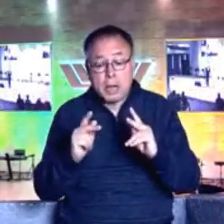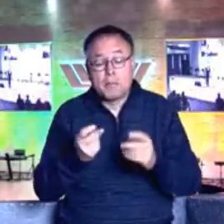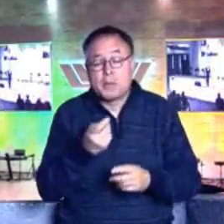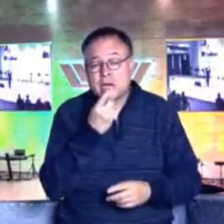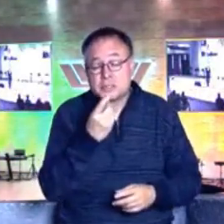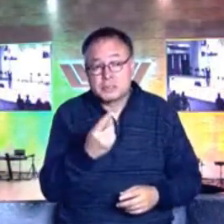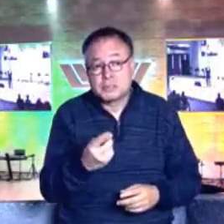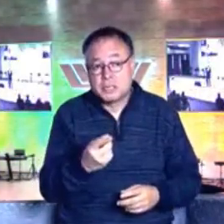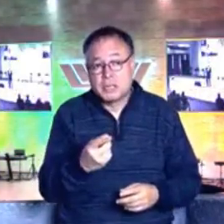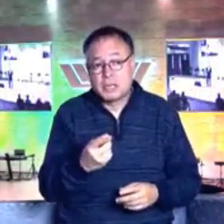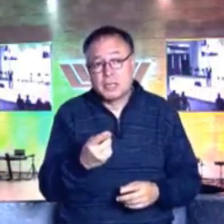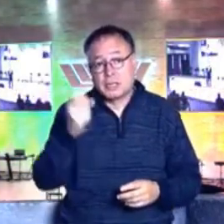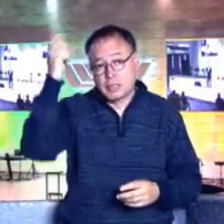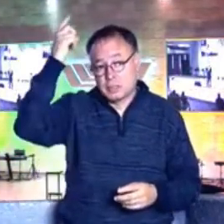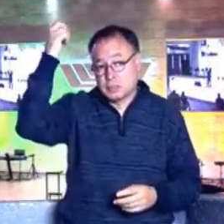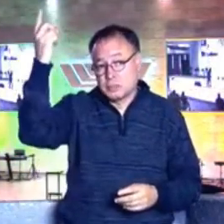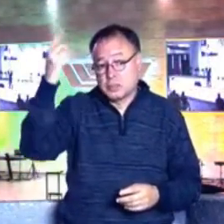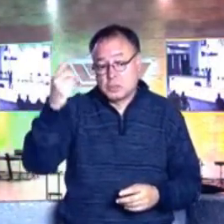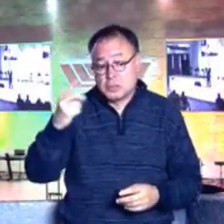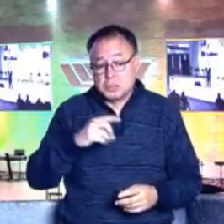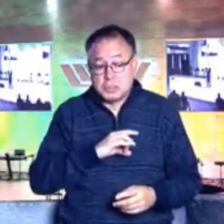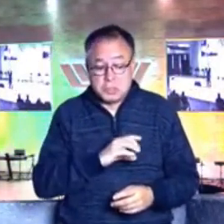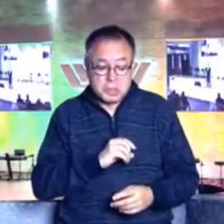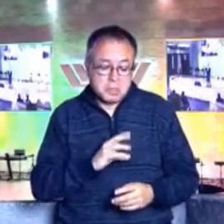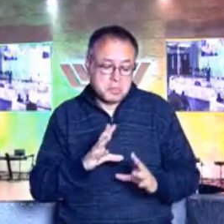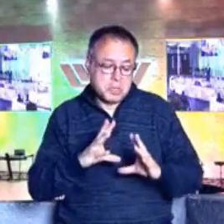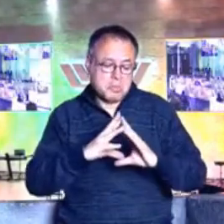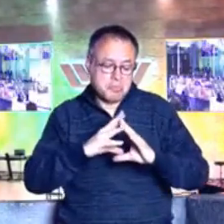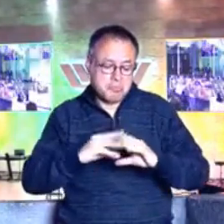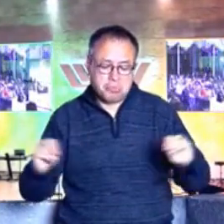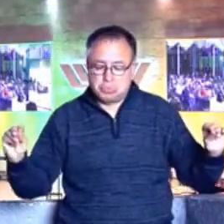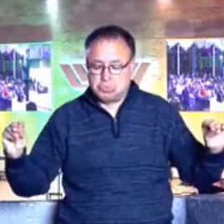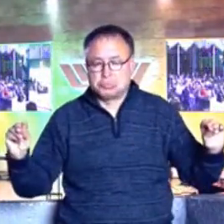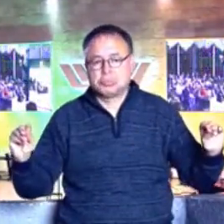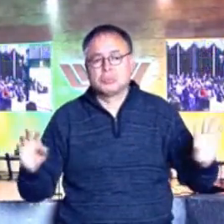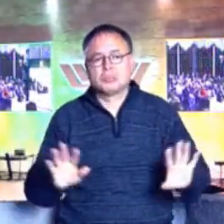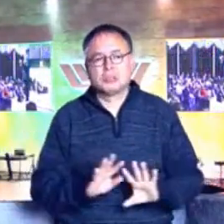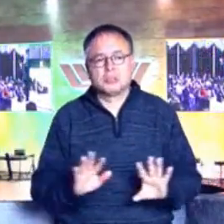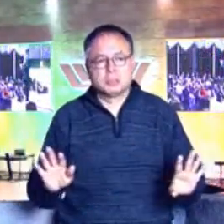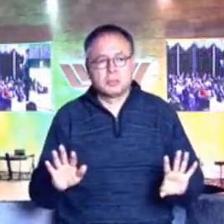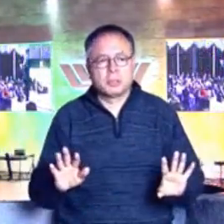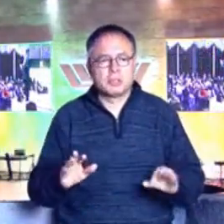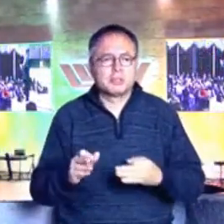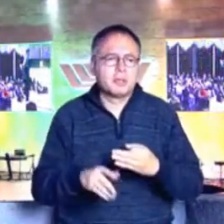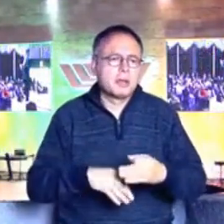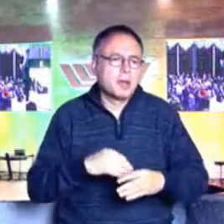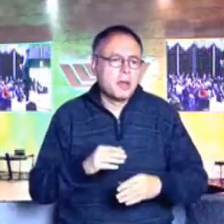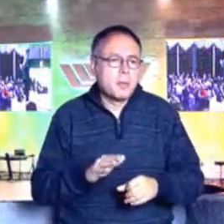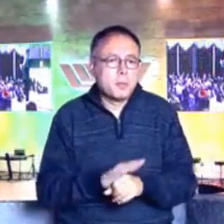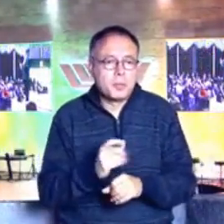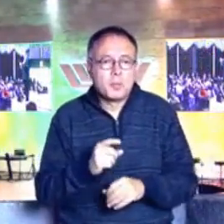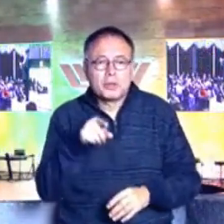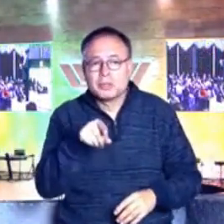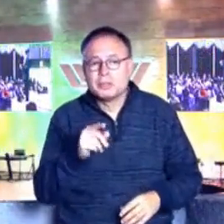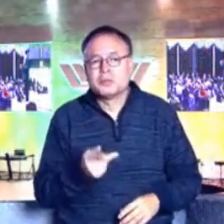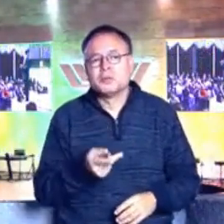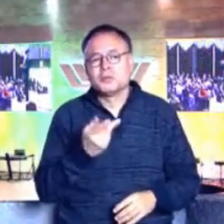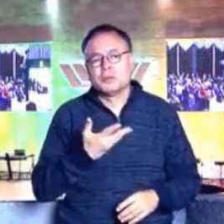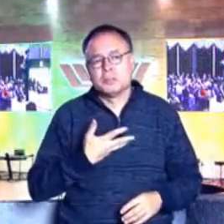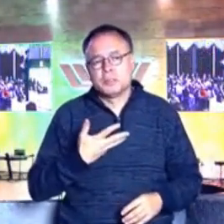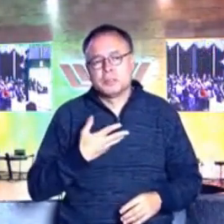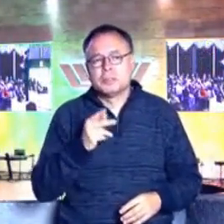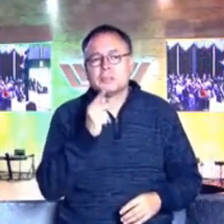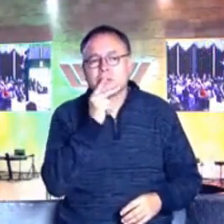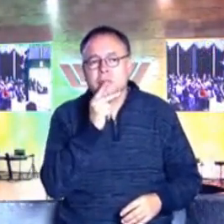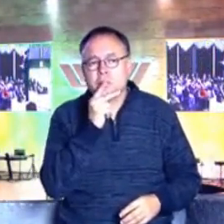desaparezcan de tu corazón el señor porque tienes un padre que se llama